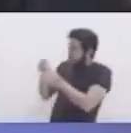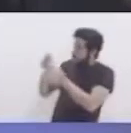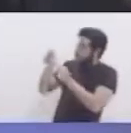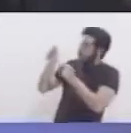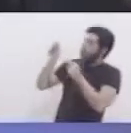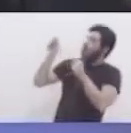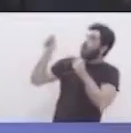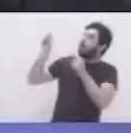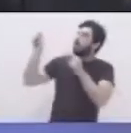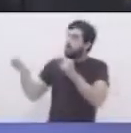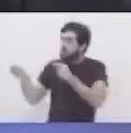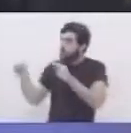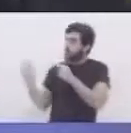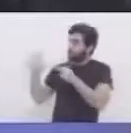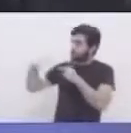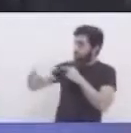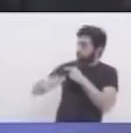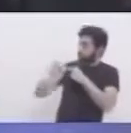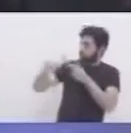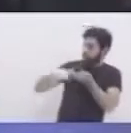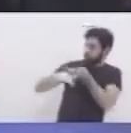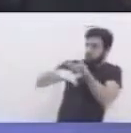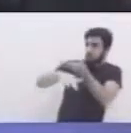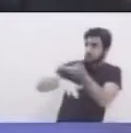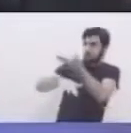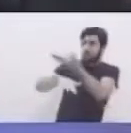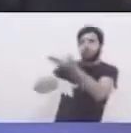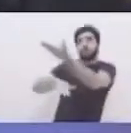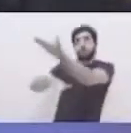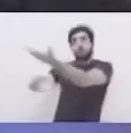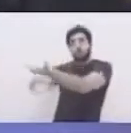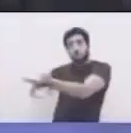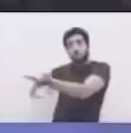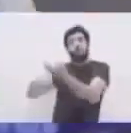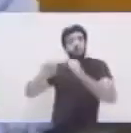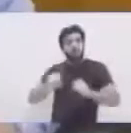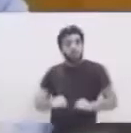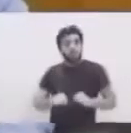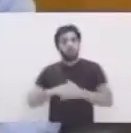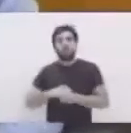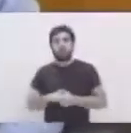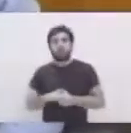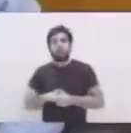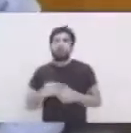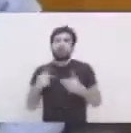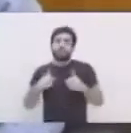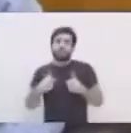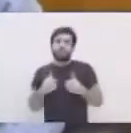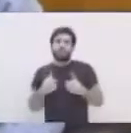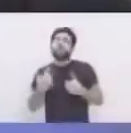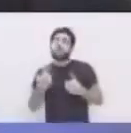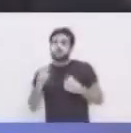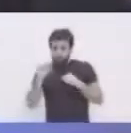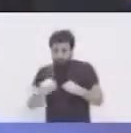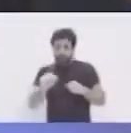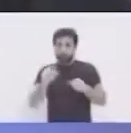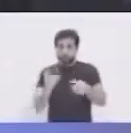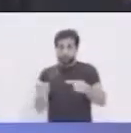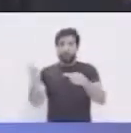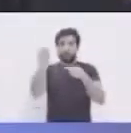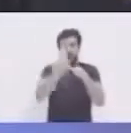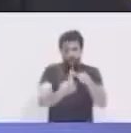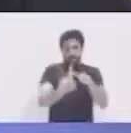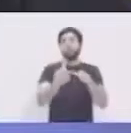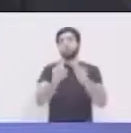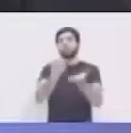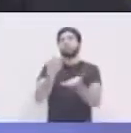del otro lado, donde había un niño, listo para jalarla. ¿Y qué creen? ¿Graciela se subió al barco o no? Sí.